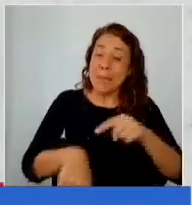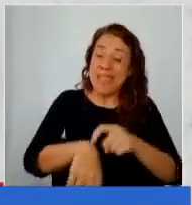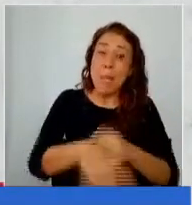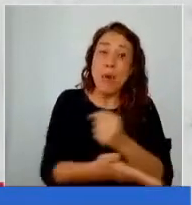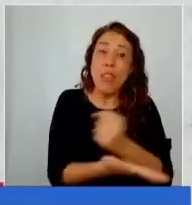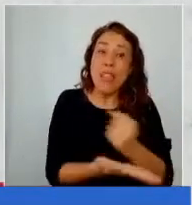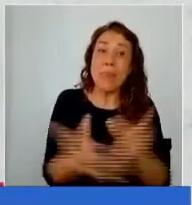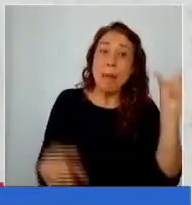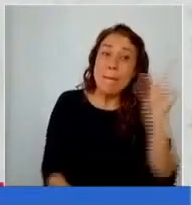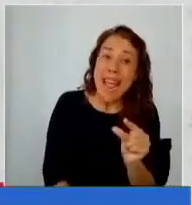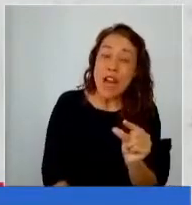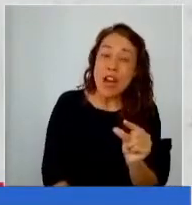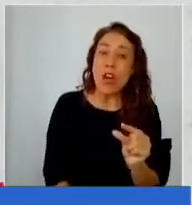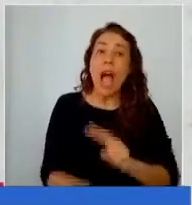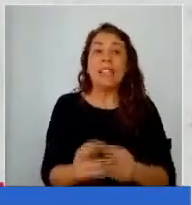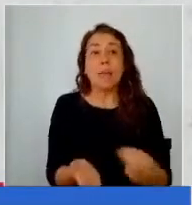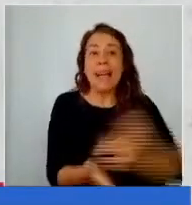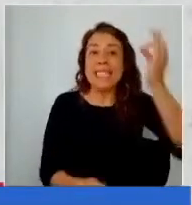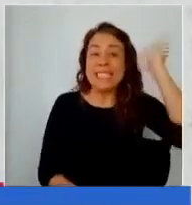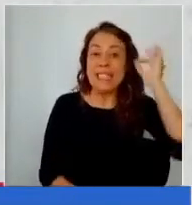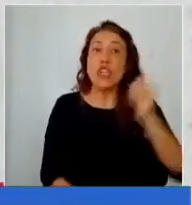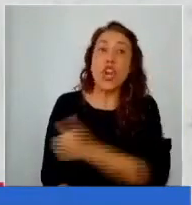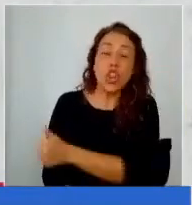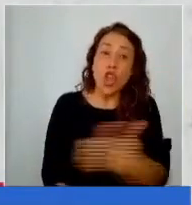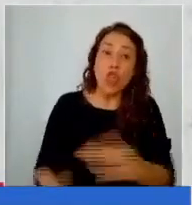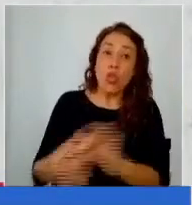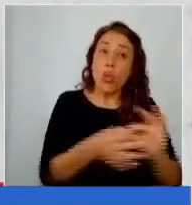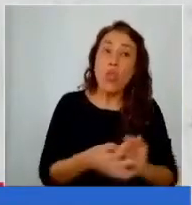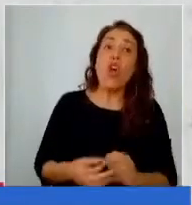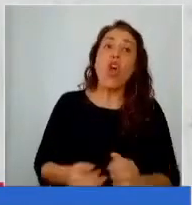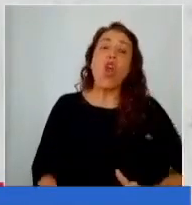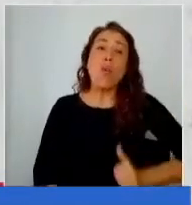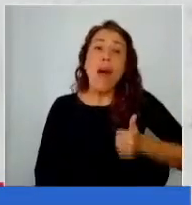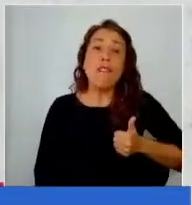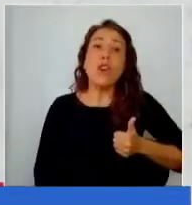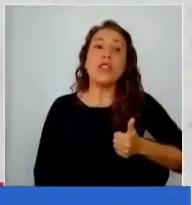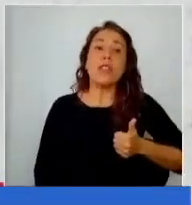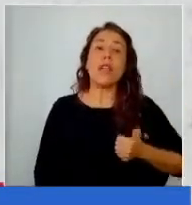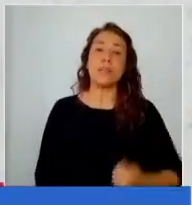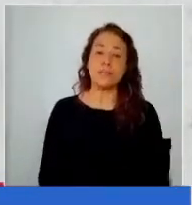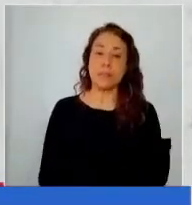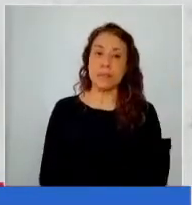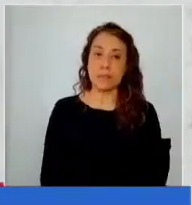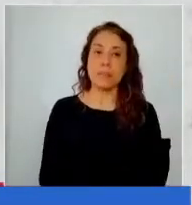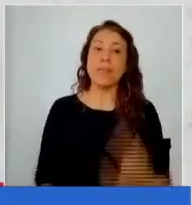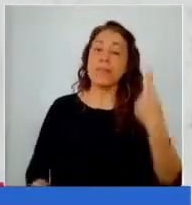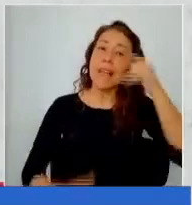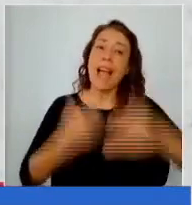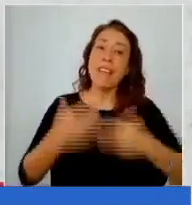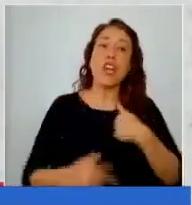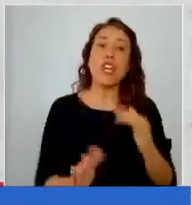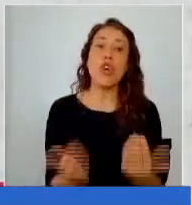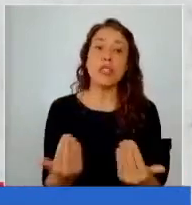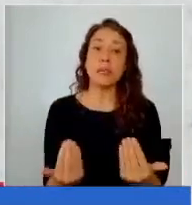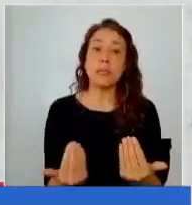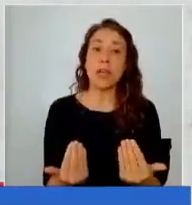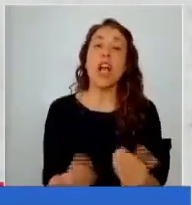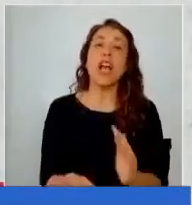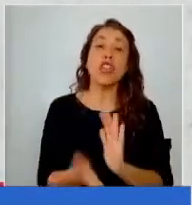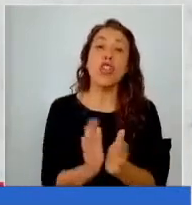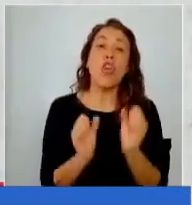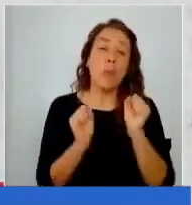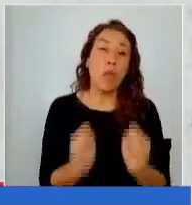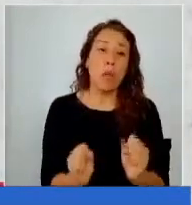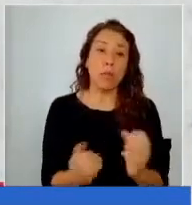más sesiones entre todo tener una voluntad de avance es lo que yo espero que todo de alguna manera comprometamos pero